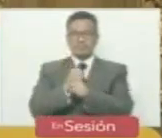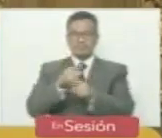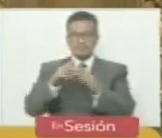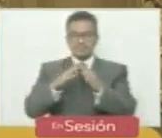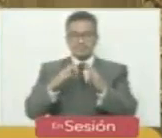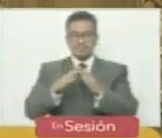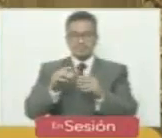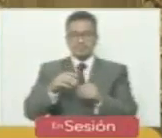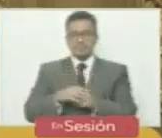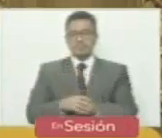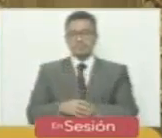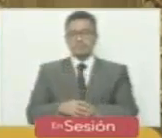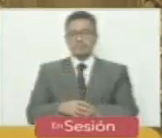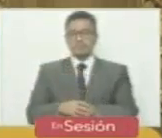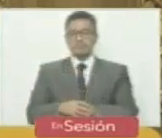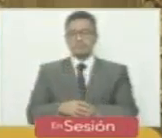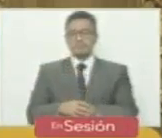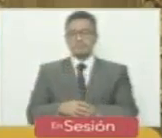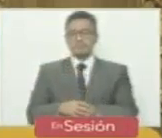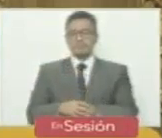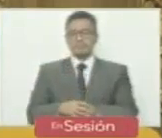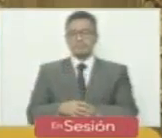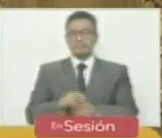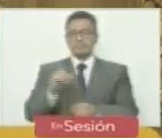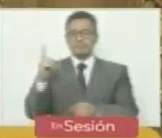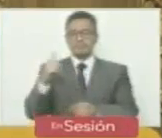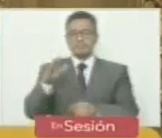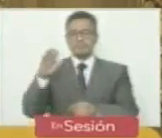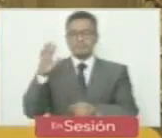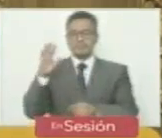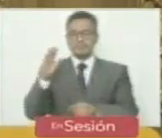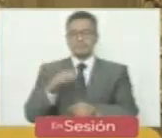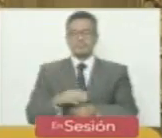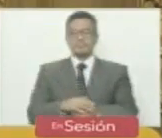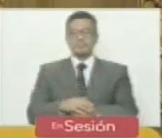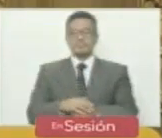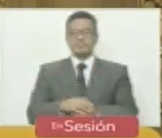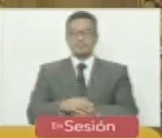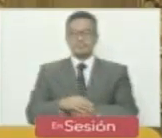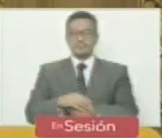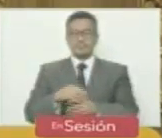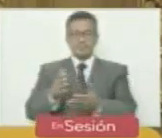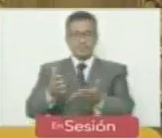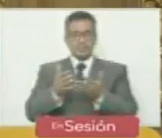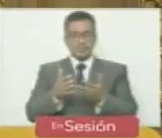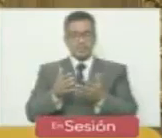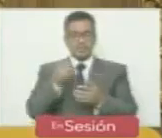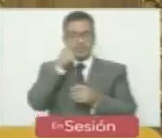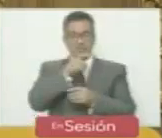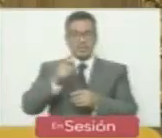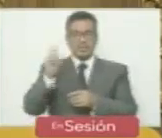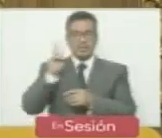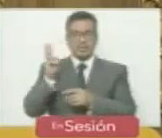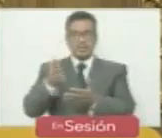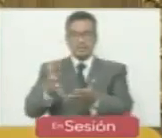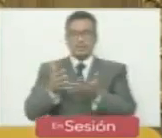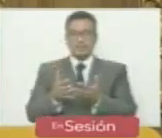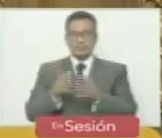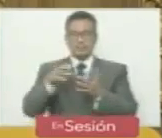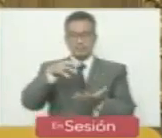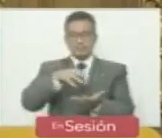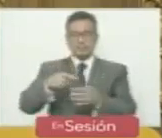Trabajadores a Domicilio, como un compromiso que asume el pueblo venezolano y que asume el